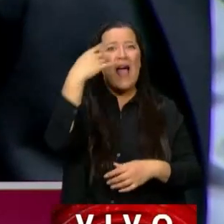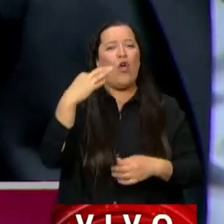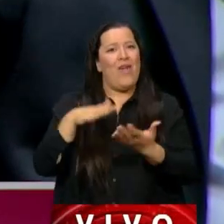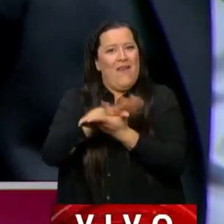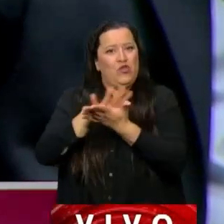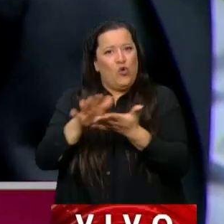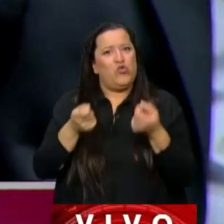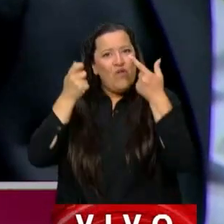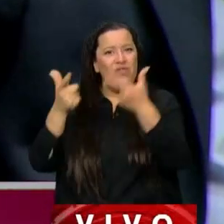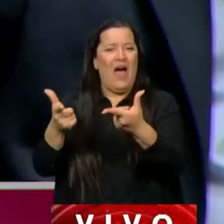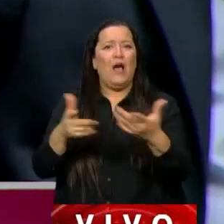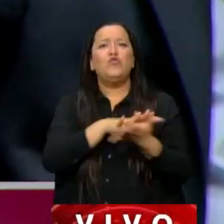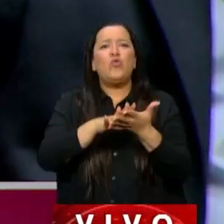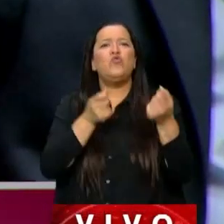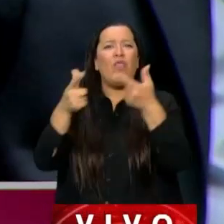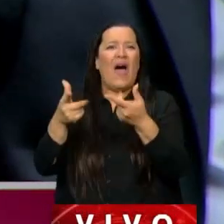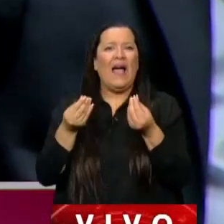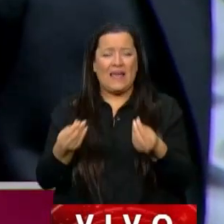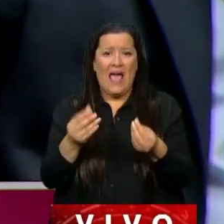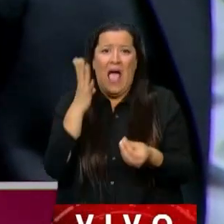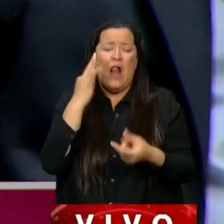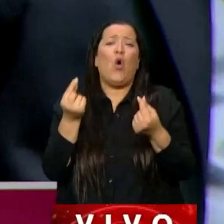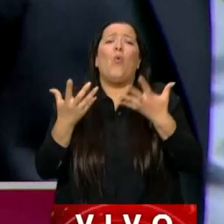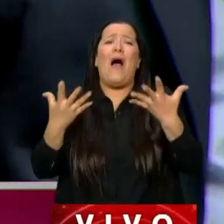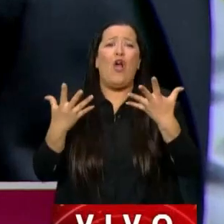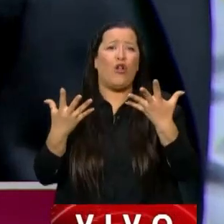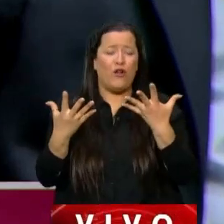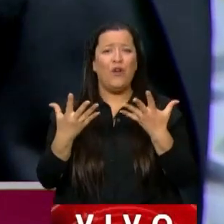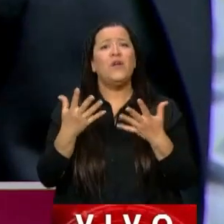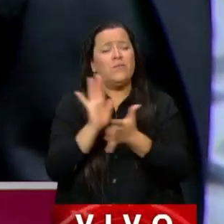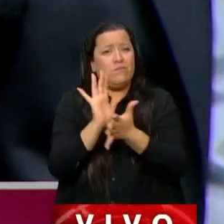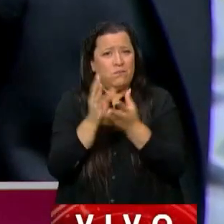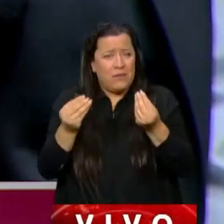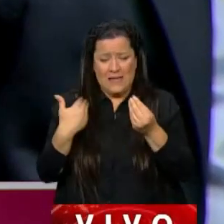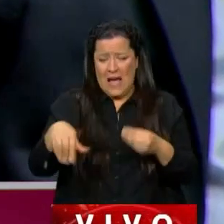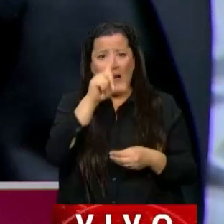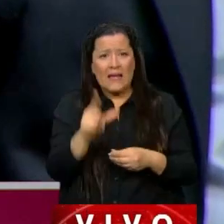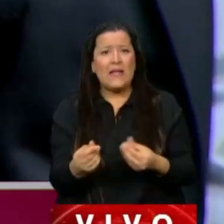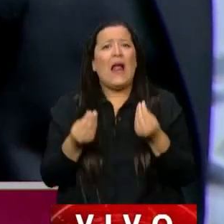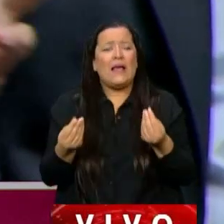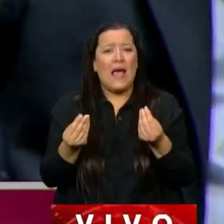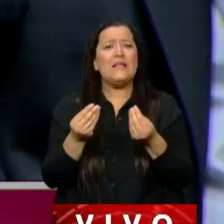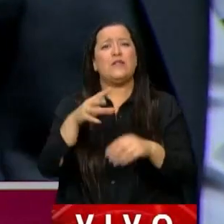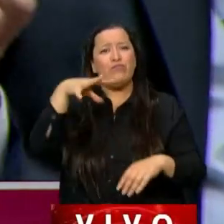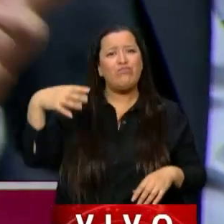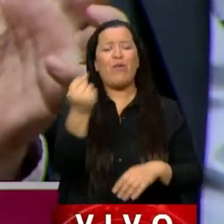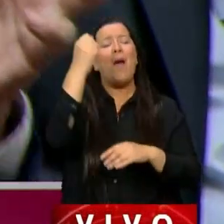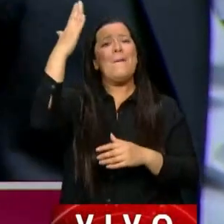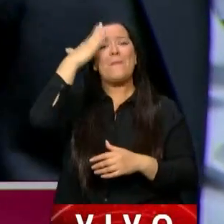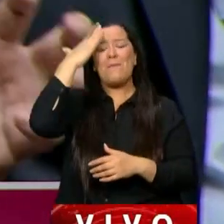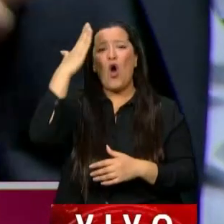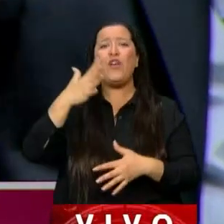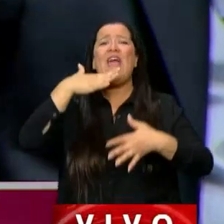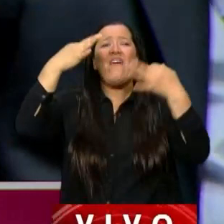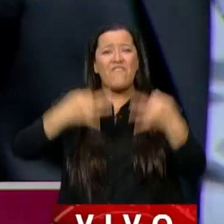Estado, que es la reparación de algo tan valioso como que lo que significa en la Argentina la obtención de la memoria,